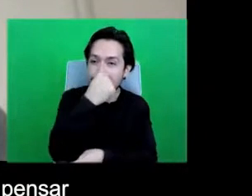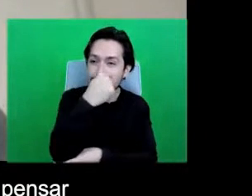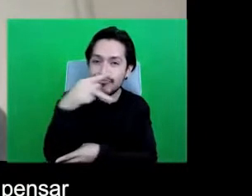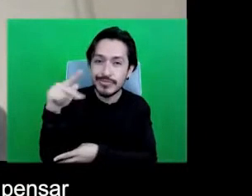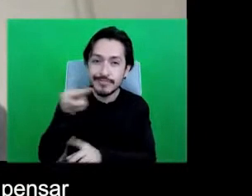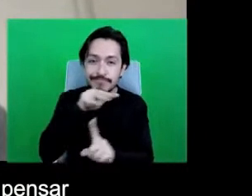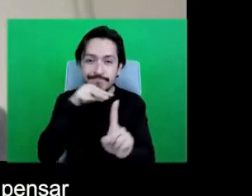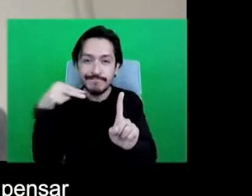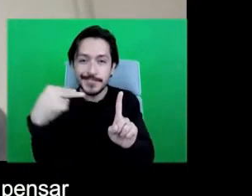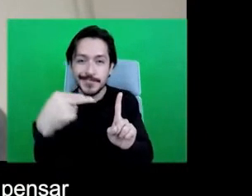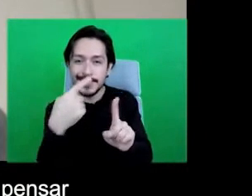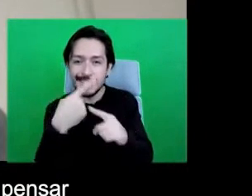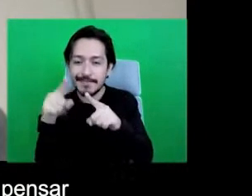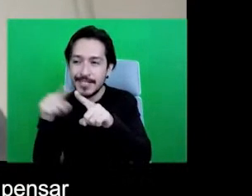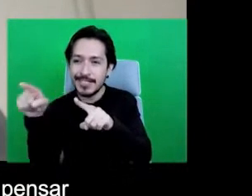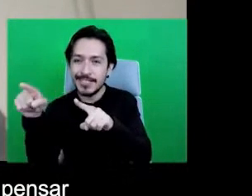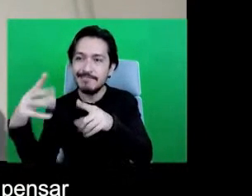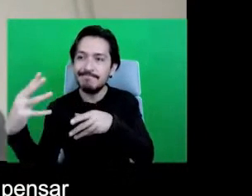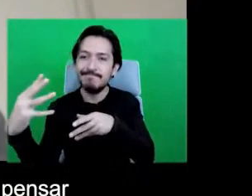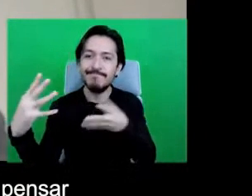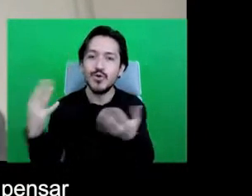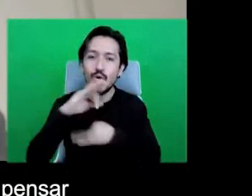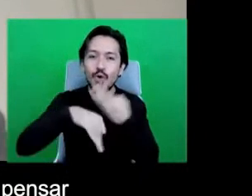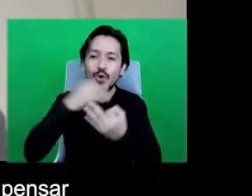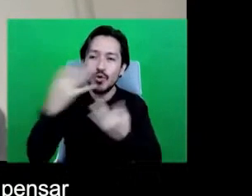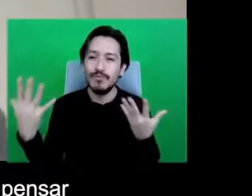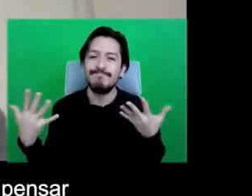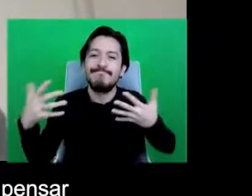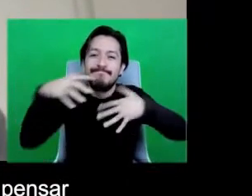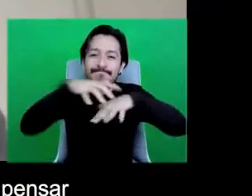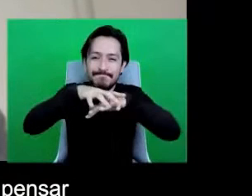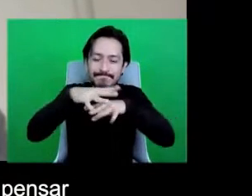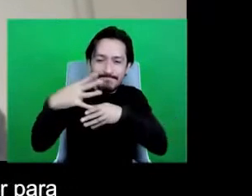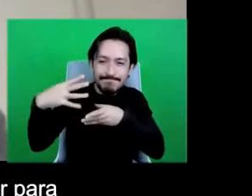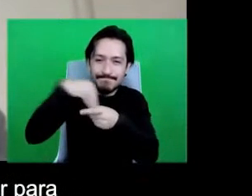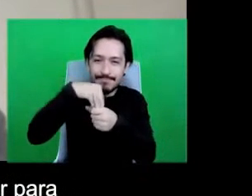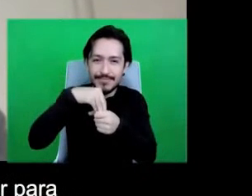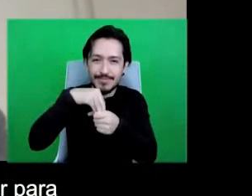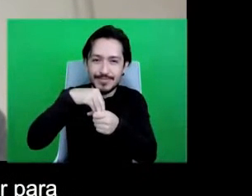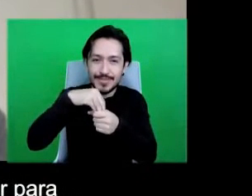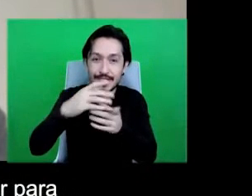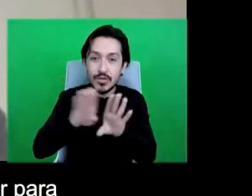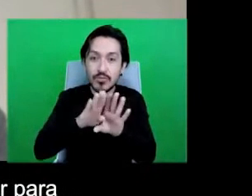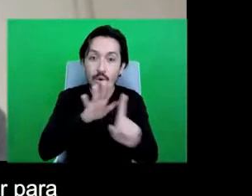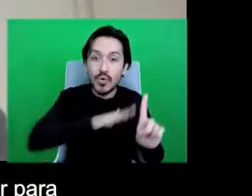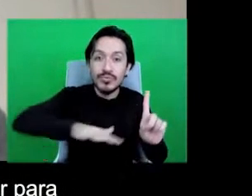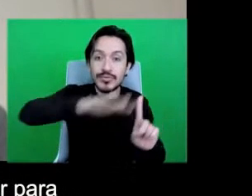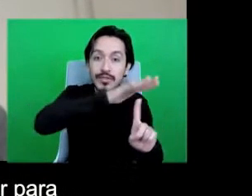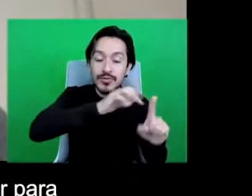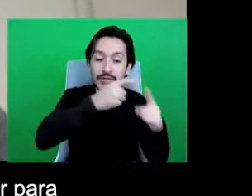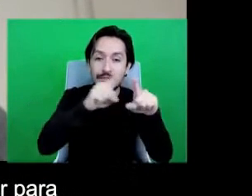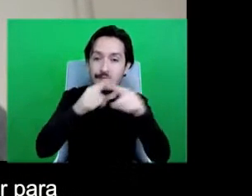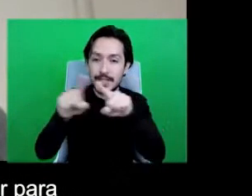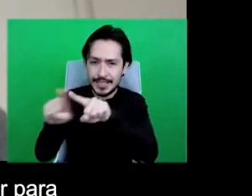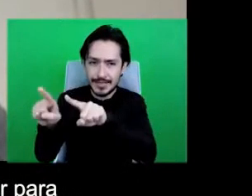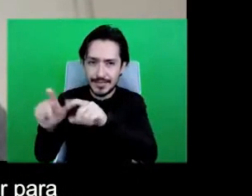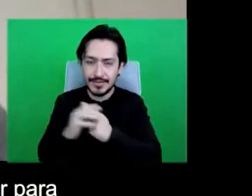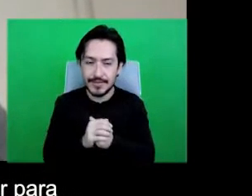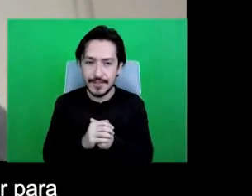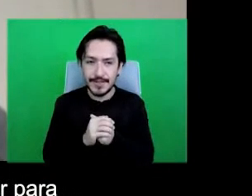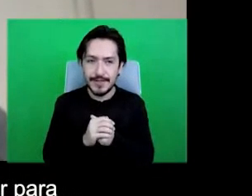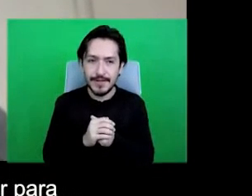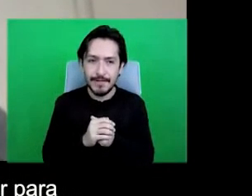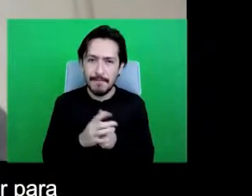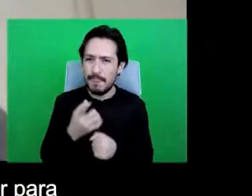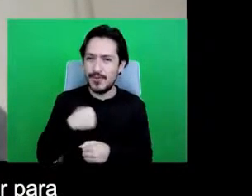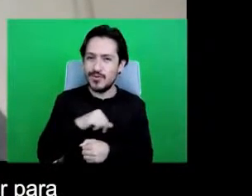de maneras de pensar diferente y sobre todo de entornos diferentes, que no podemos creer que la cultura